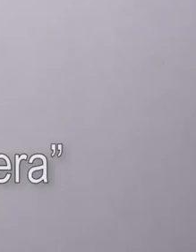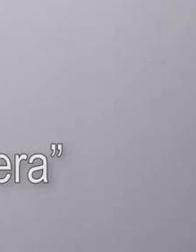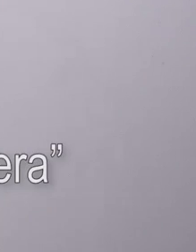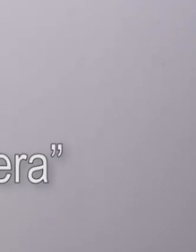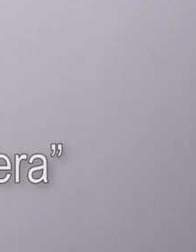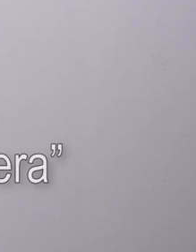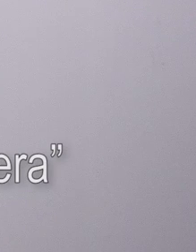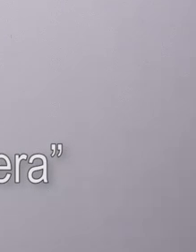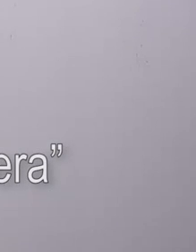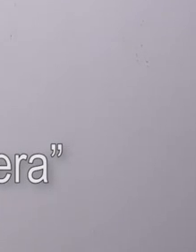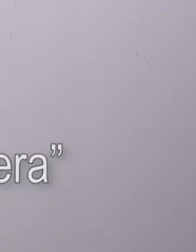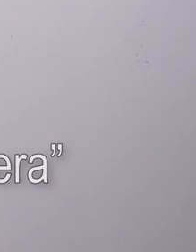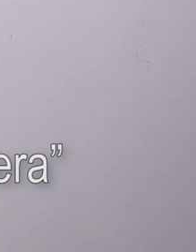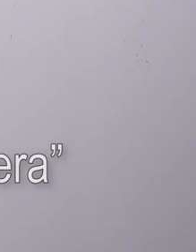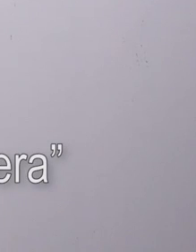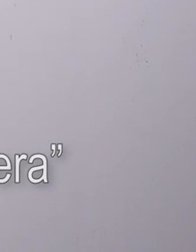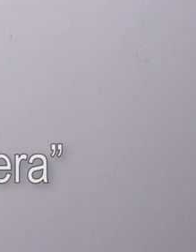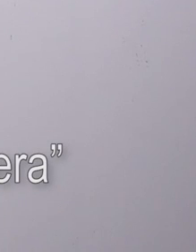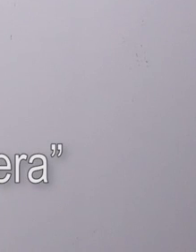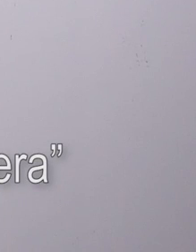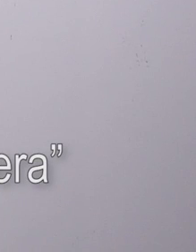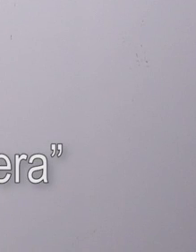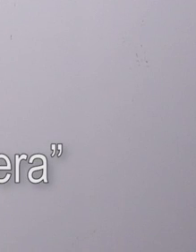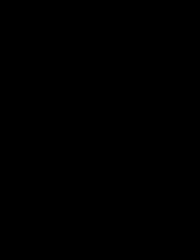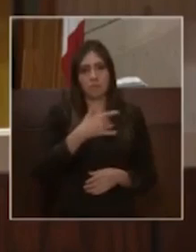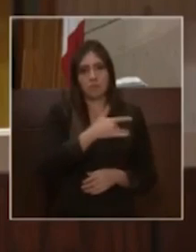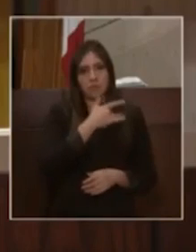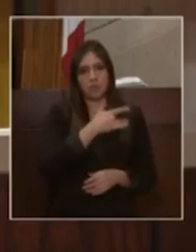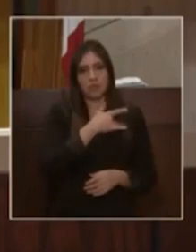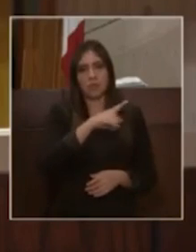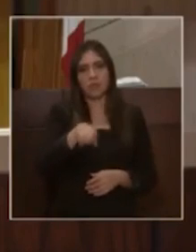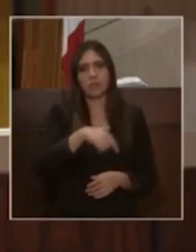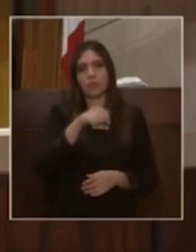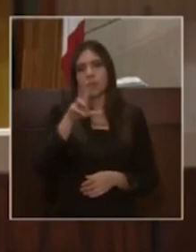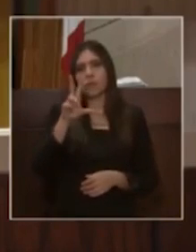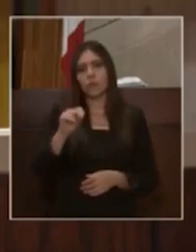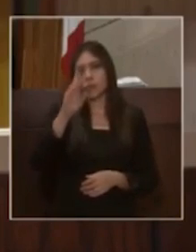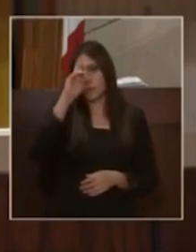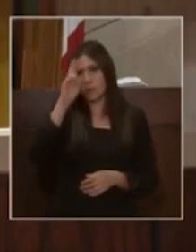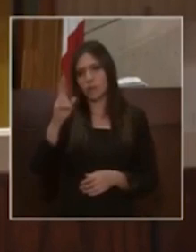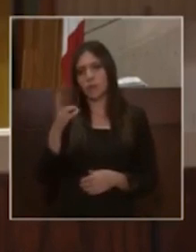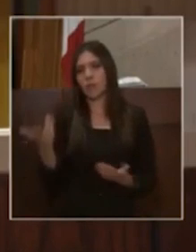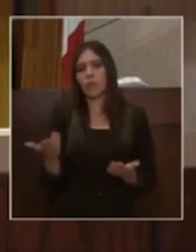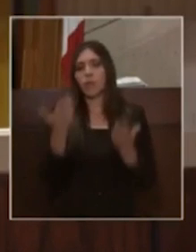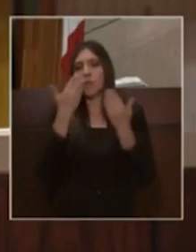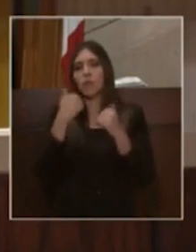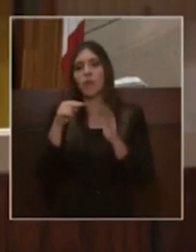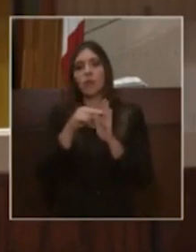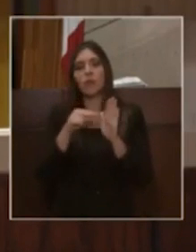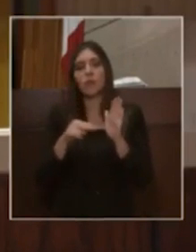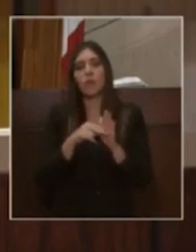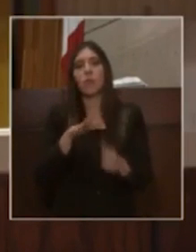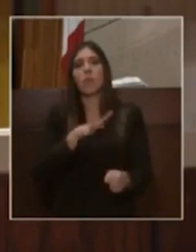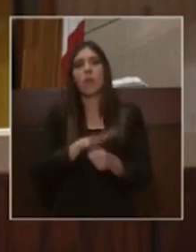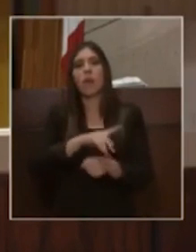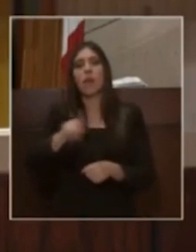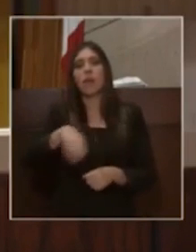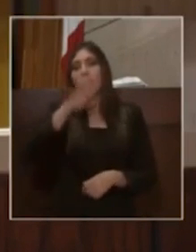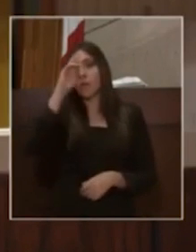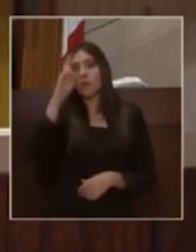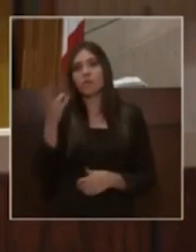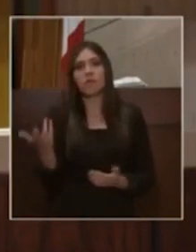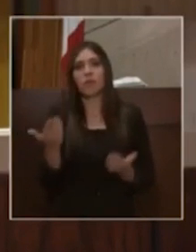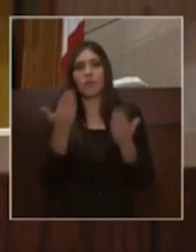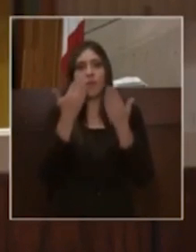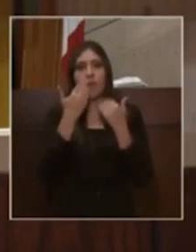respondieron. No hay contratos, solo compró la playera. No está prohibida, no hay ninguna norma que lo prohíba y aquí